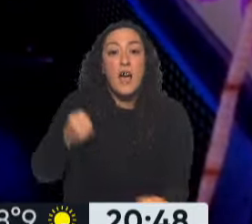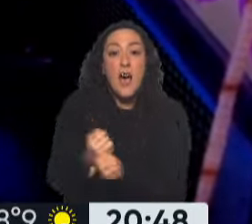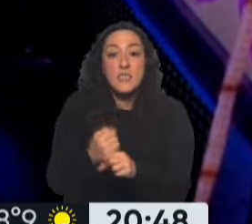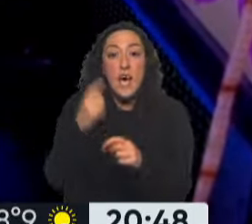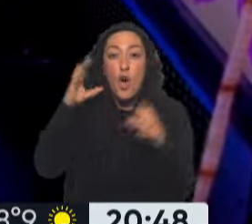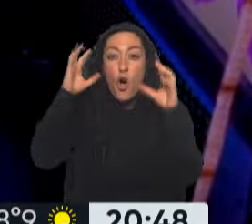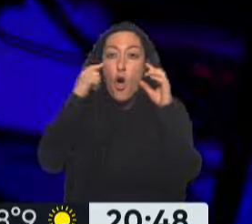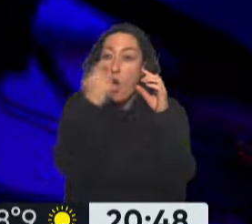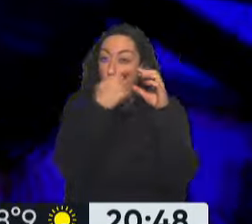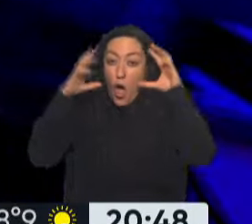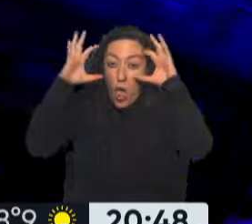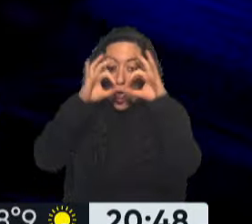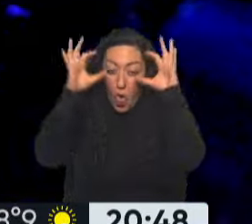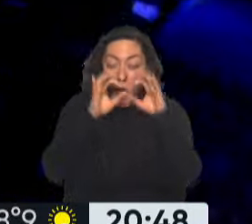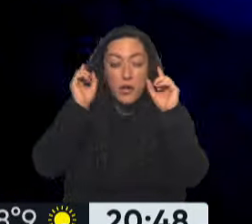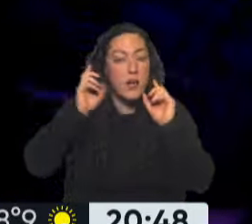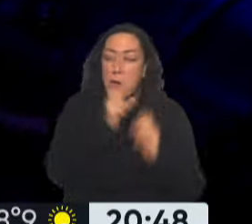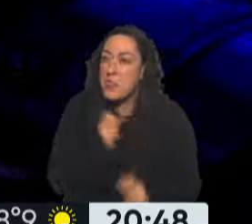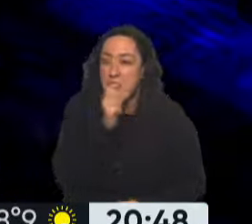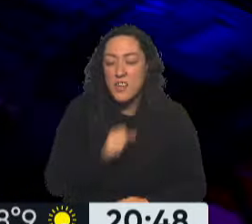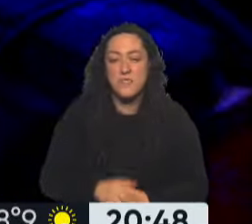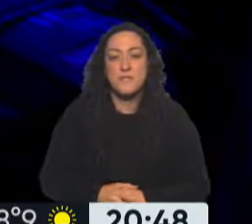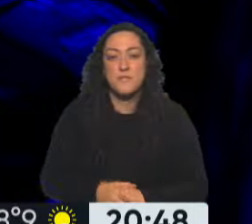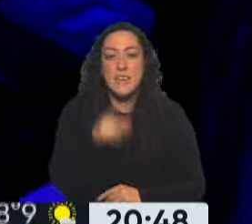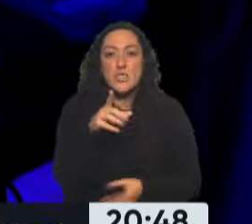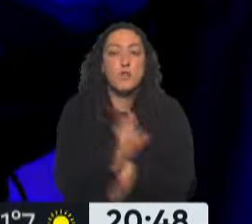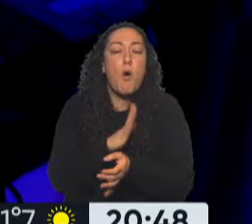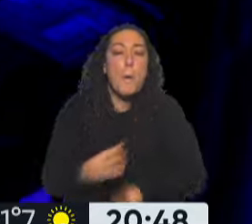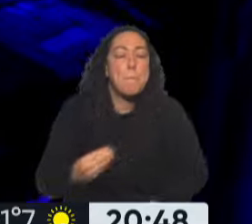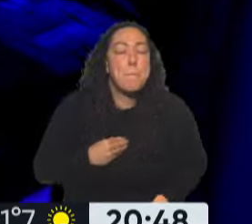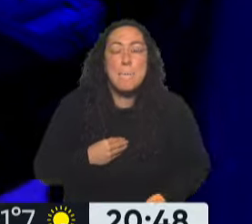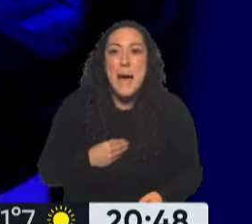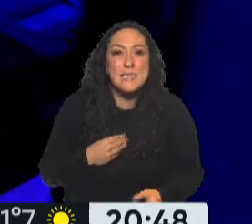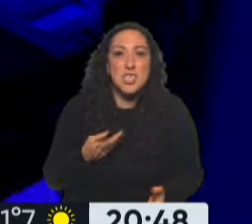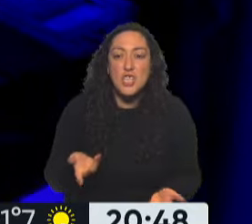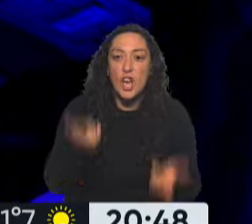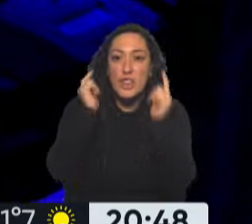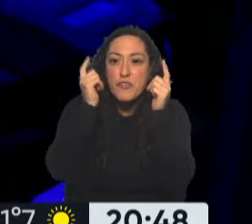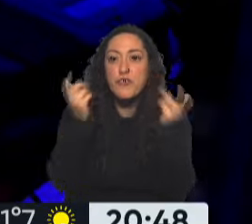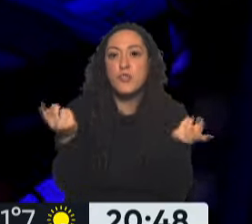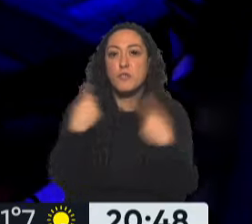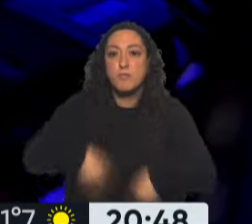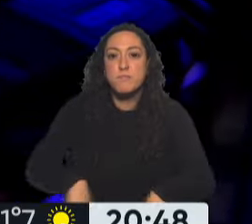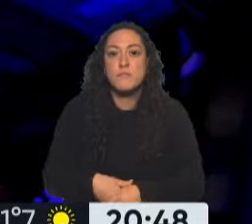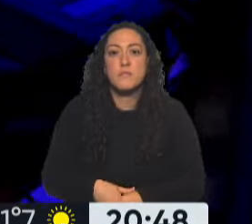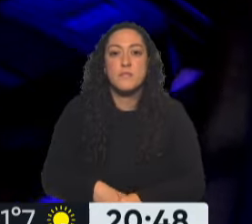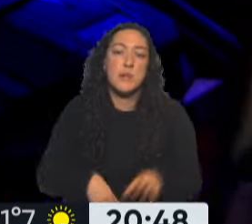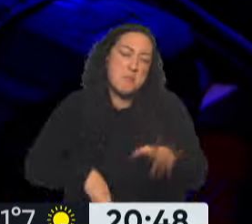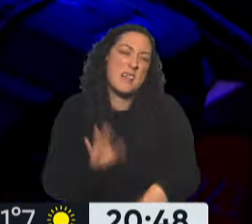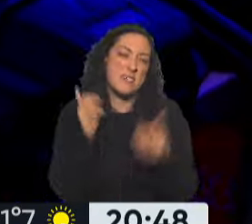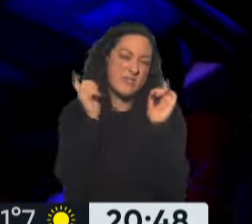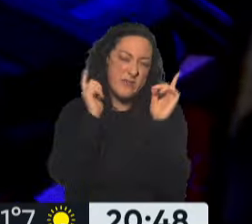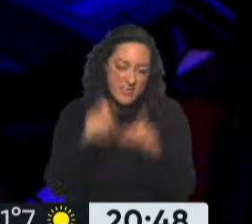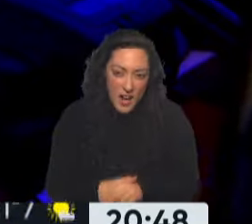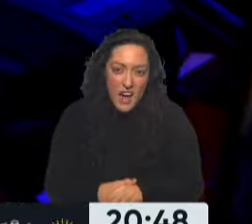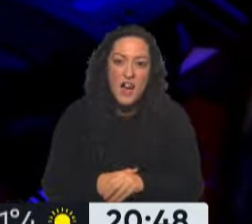ojos, sigo. ¿Esto es una pasión, un entretenimiento? ¿Qué es? Más un entretenimiento en sí.